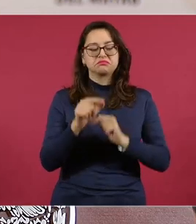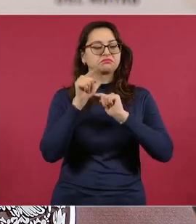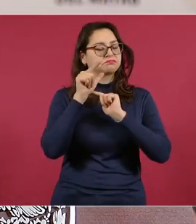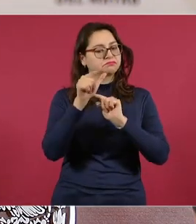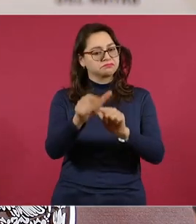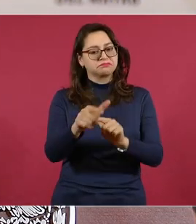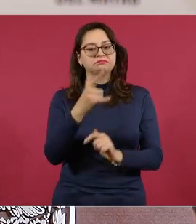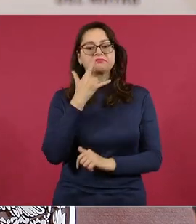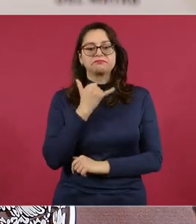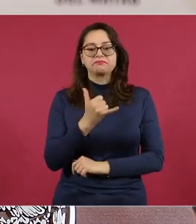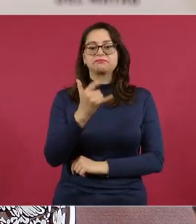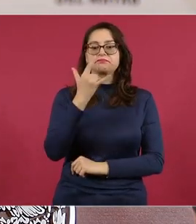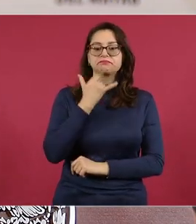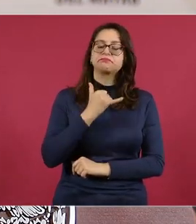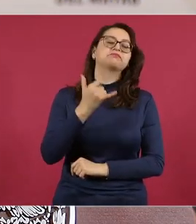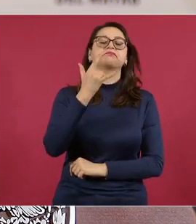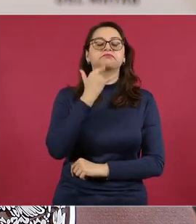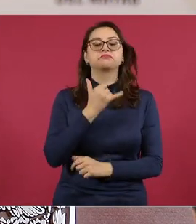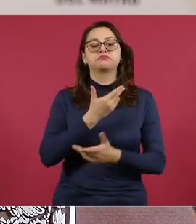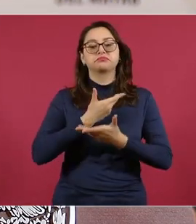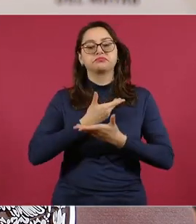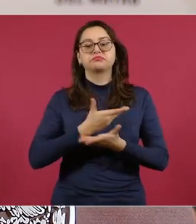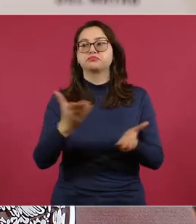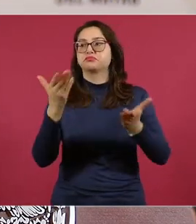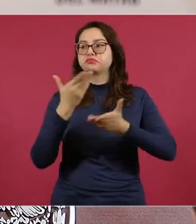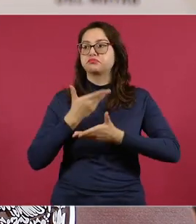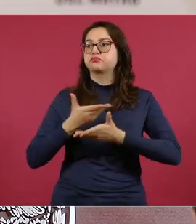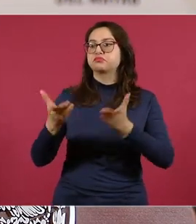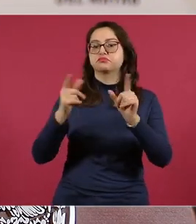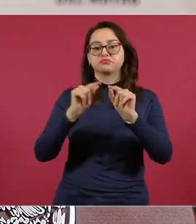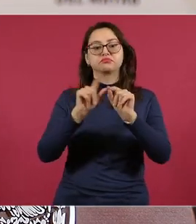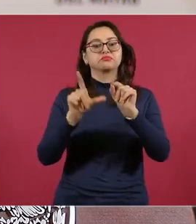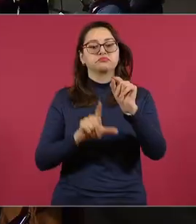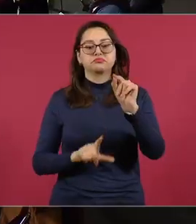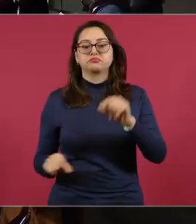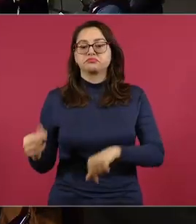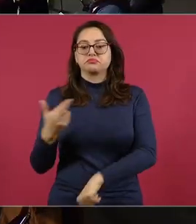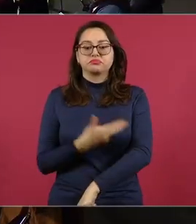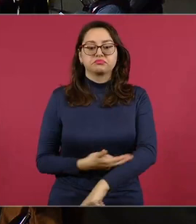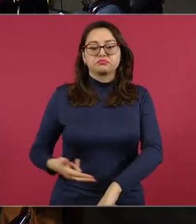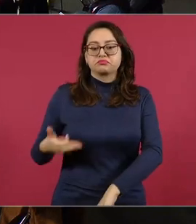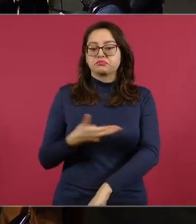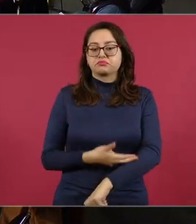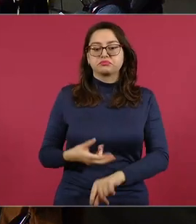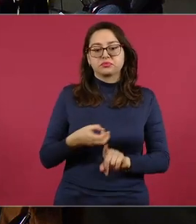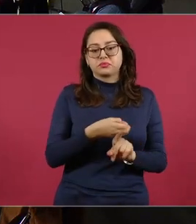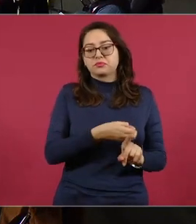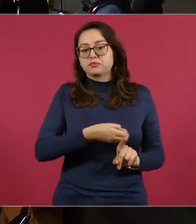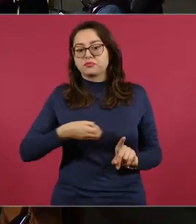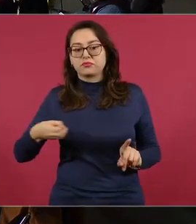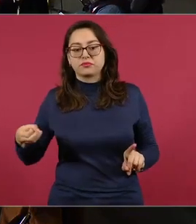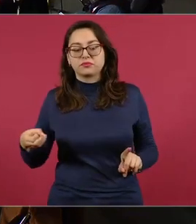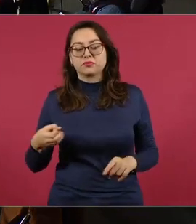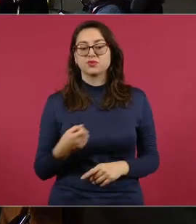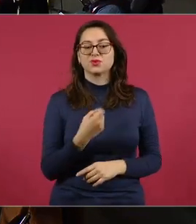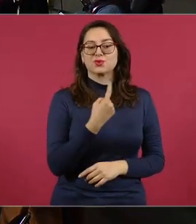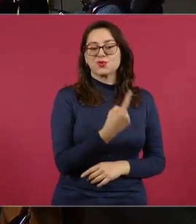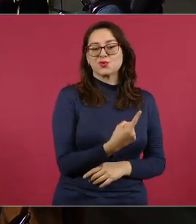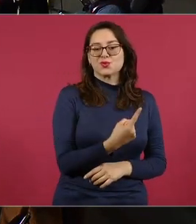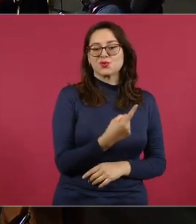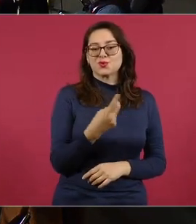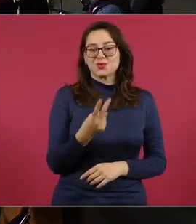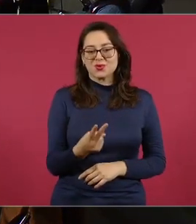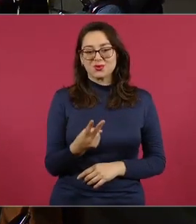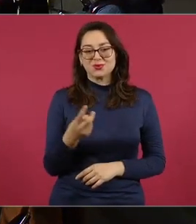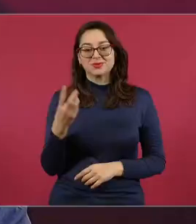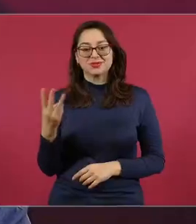nacional con base en una simple estrategia logística que hemos denominado 1-2-3. Esto